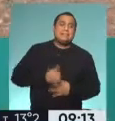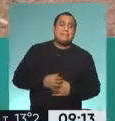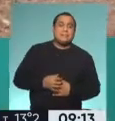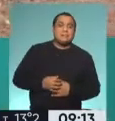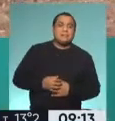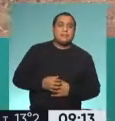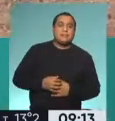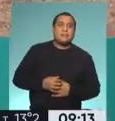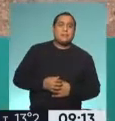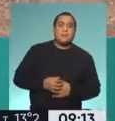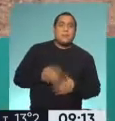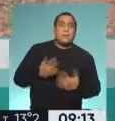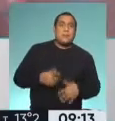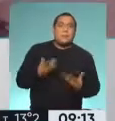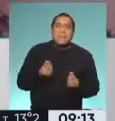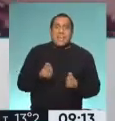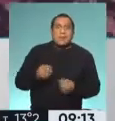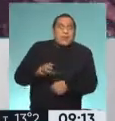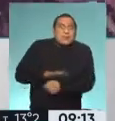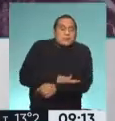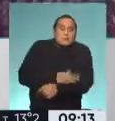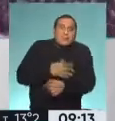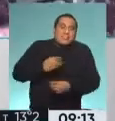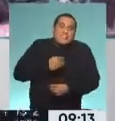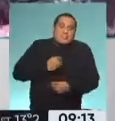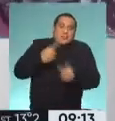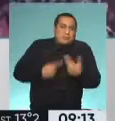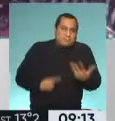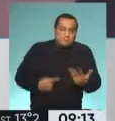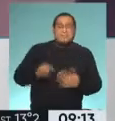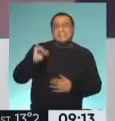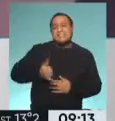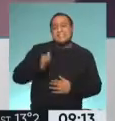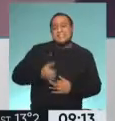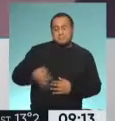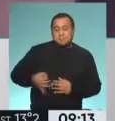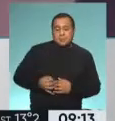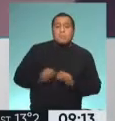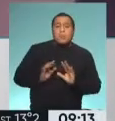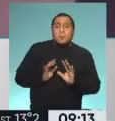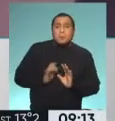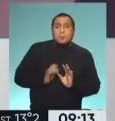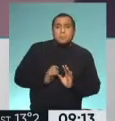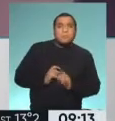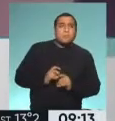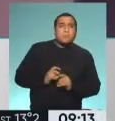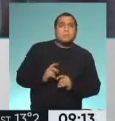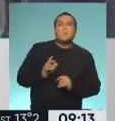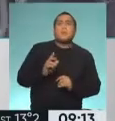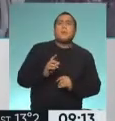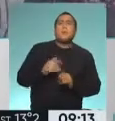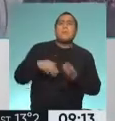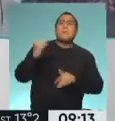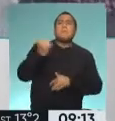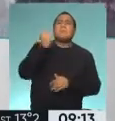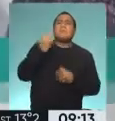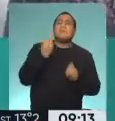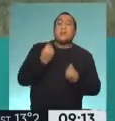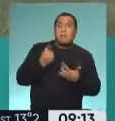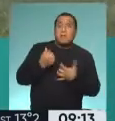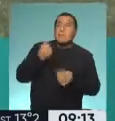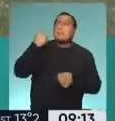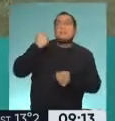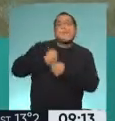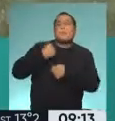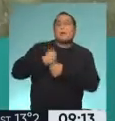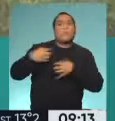de mucho miedo, bueno, de mucha emoción. Tal cual, pero en realidad creo que lo más importante siempre es recalcar el trabajo en